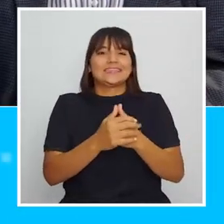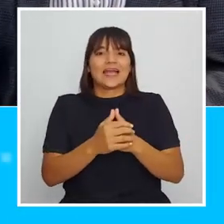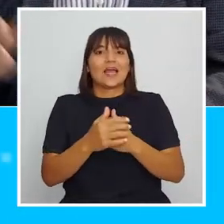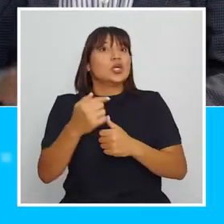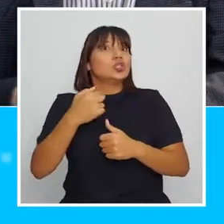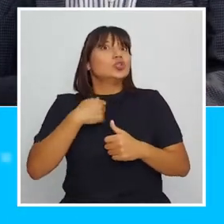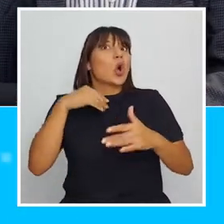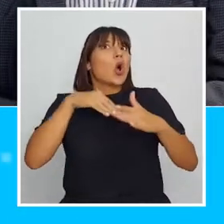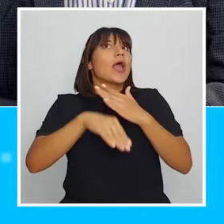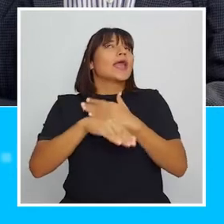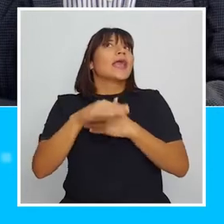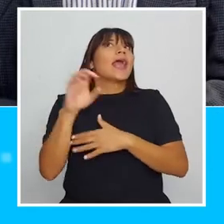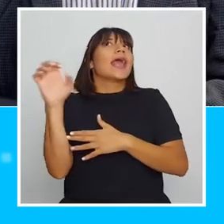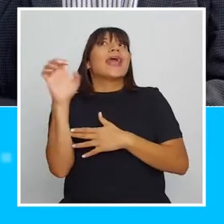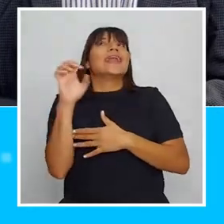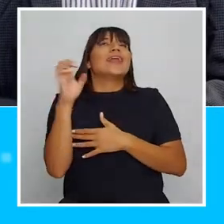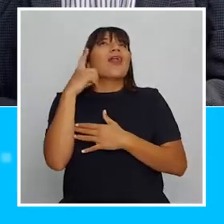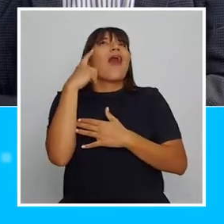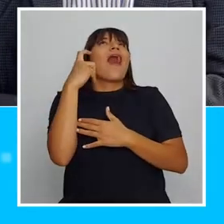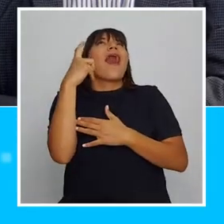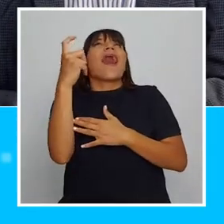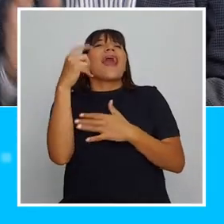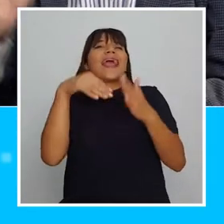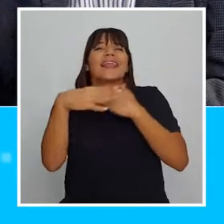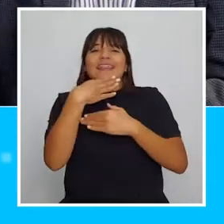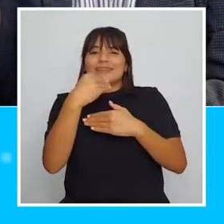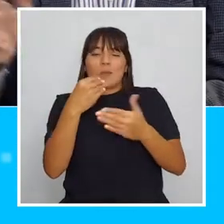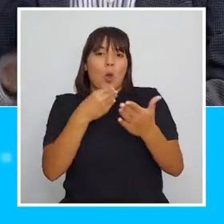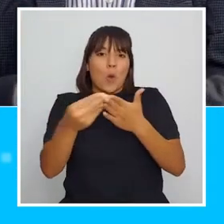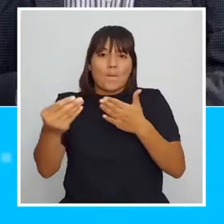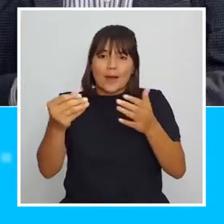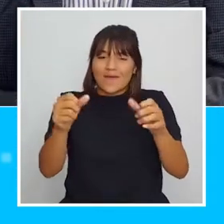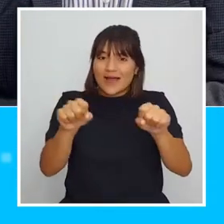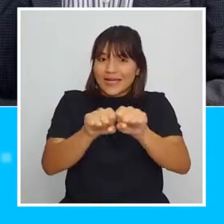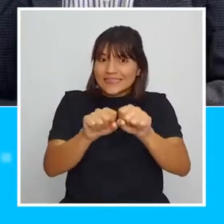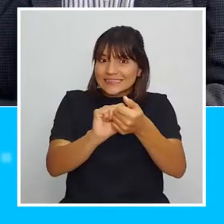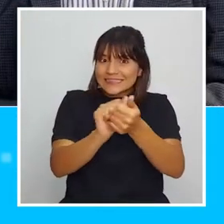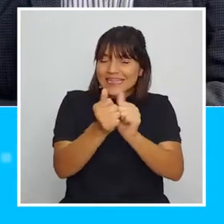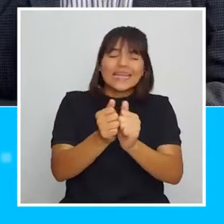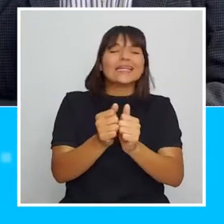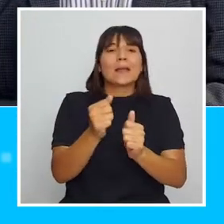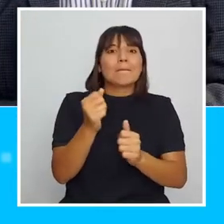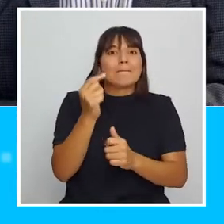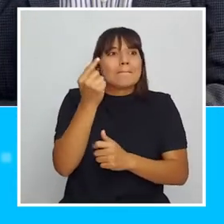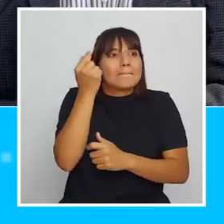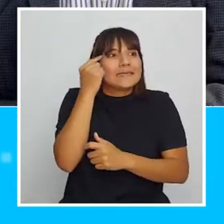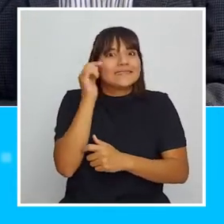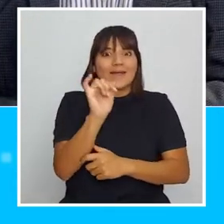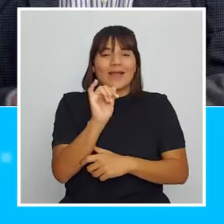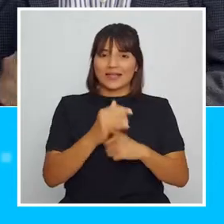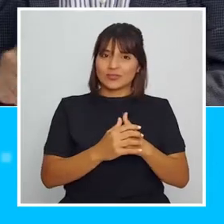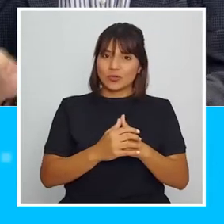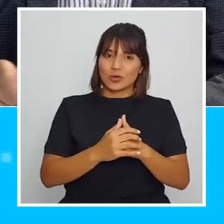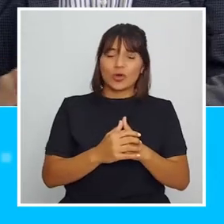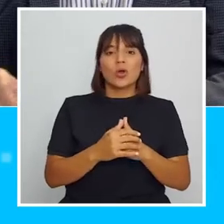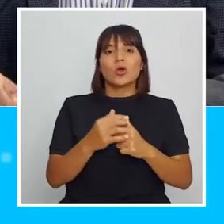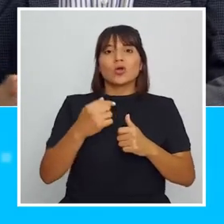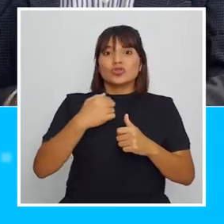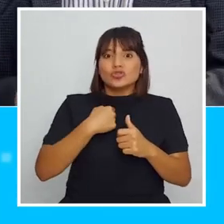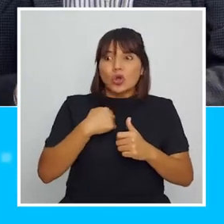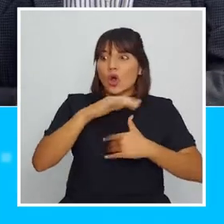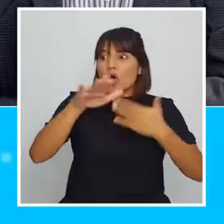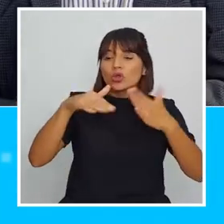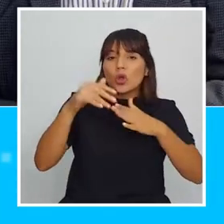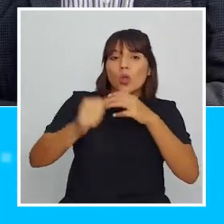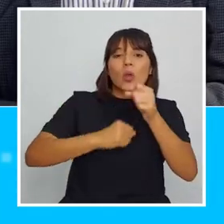de que en diciembre iba a tener las tenis. Uno tenía esa visión de que iba a pasar todo el año, con suerte, ahorrando, guardando